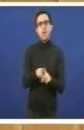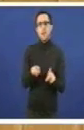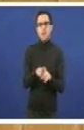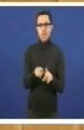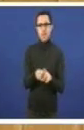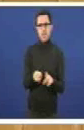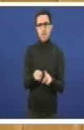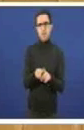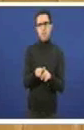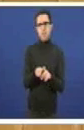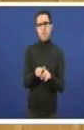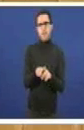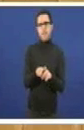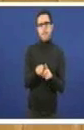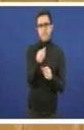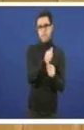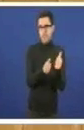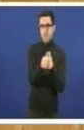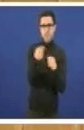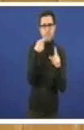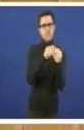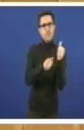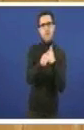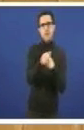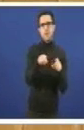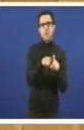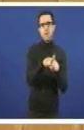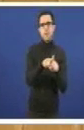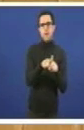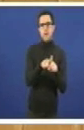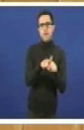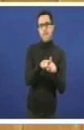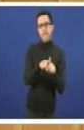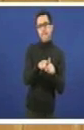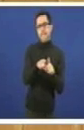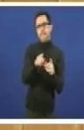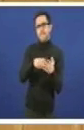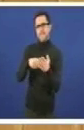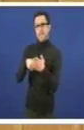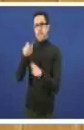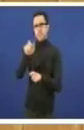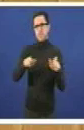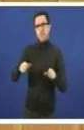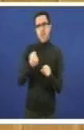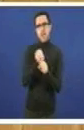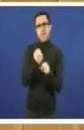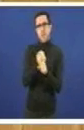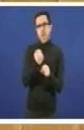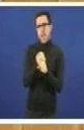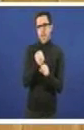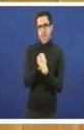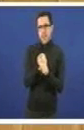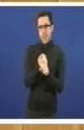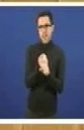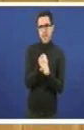establecer a corresponsabilidade personal e laboral nas persoas para